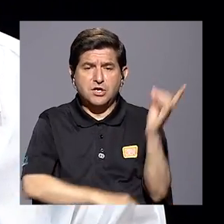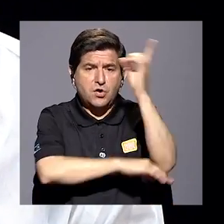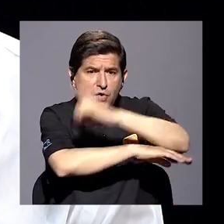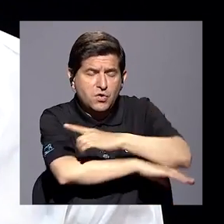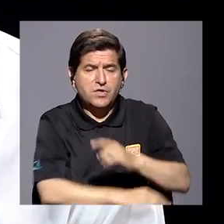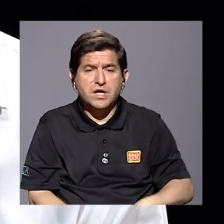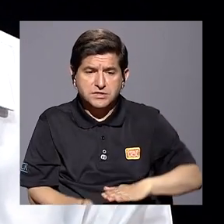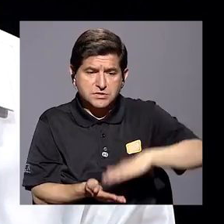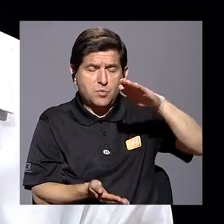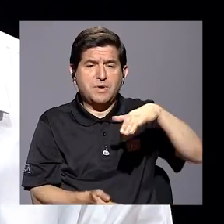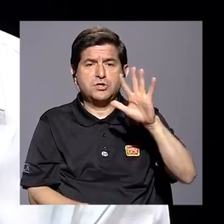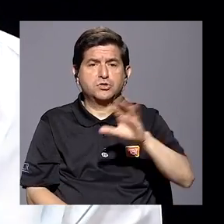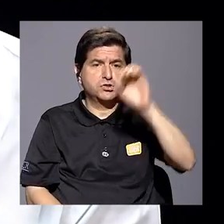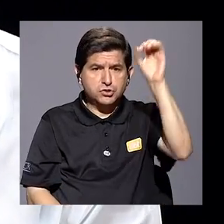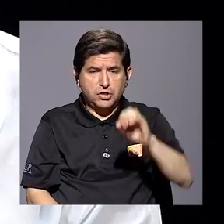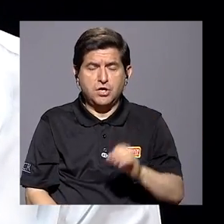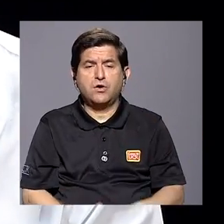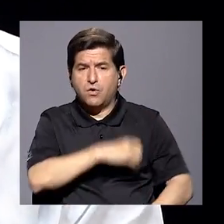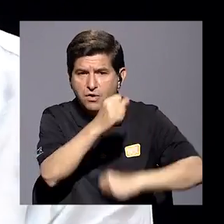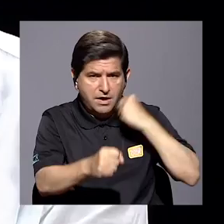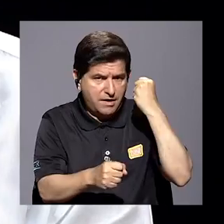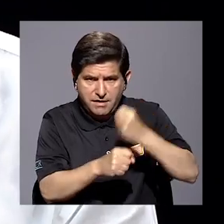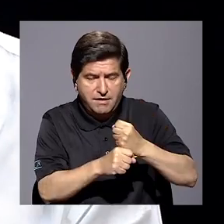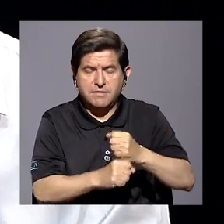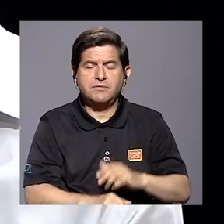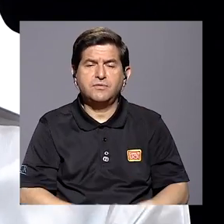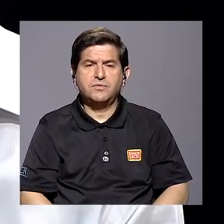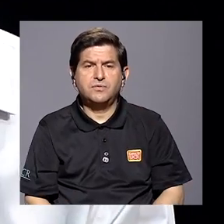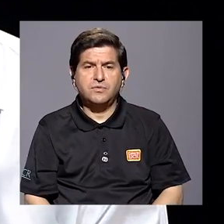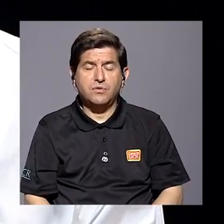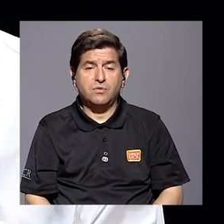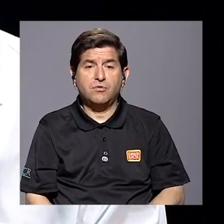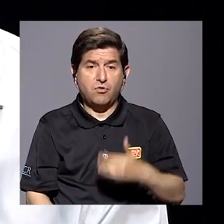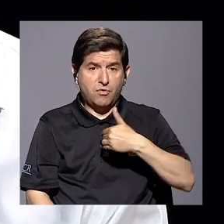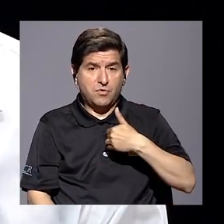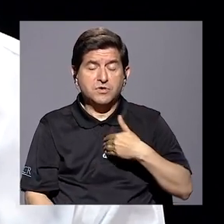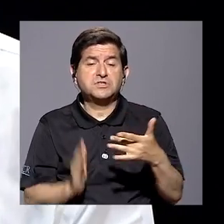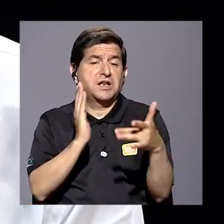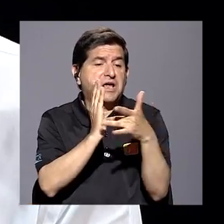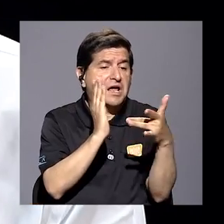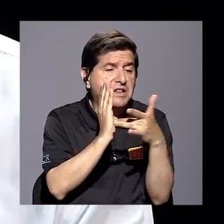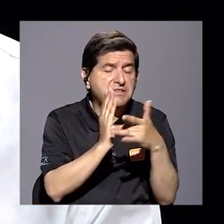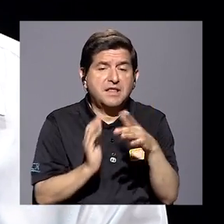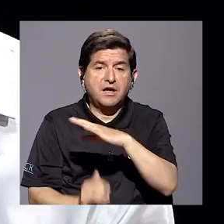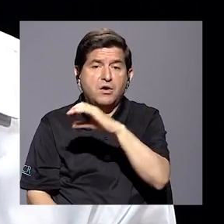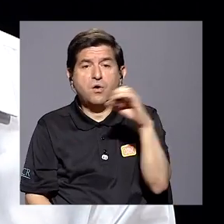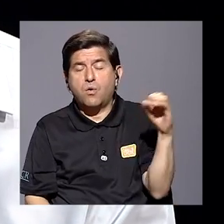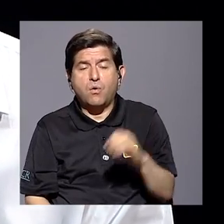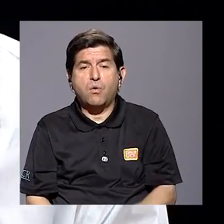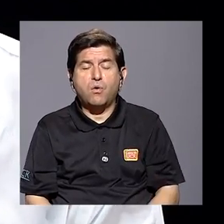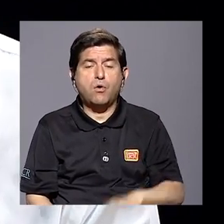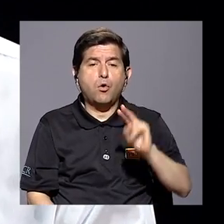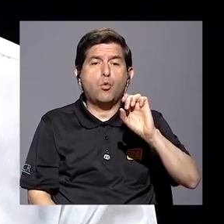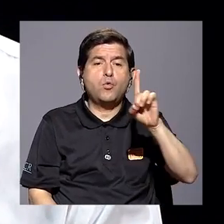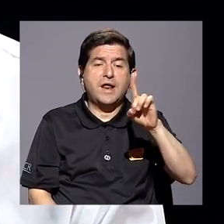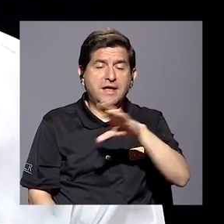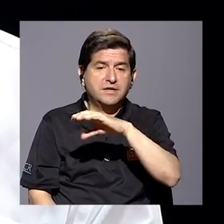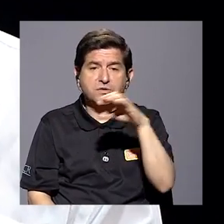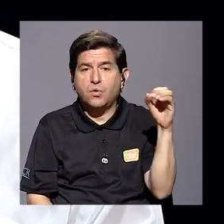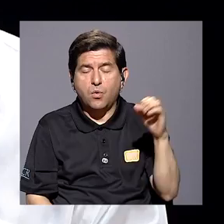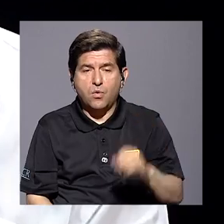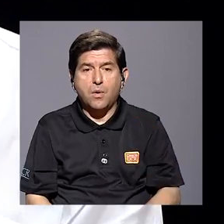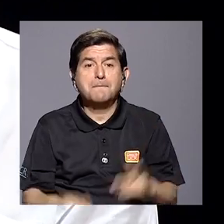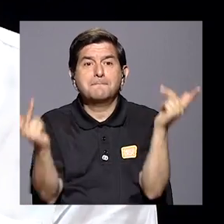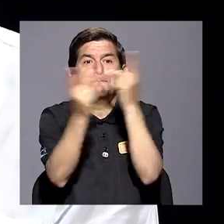hojas de un calendario reciba un aumento del 5% una anualidad del 5% como se recibe en el tecnológico cómo se recibe en la uned